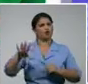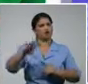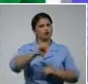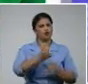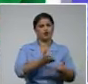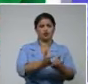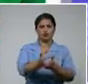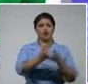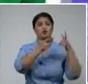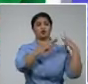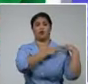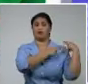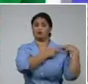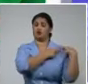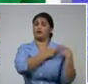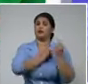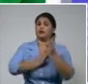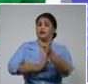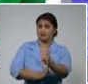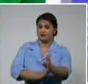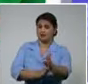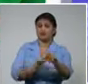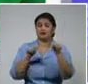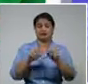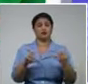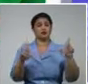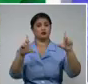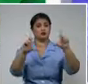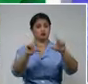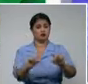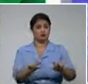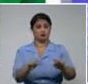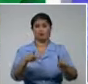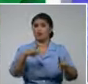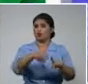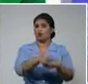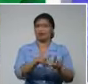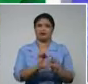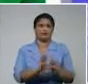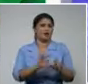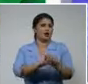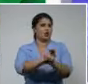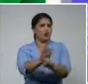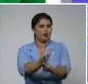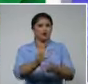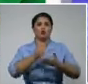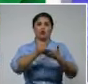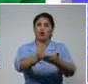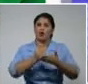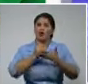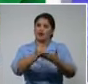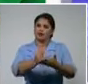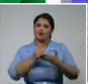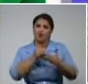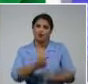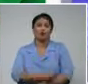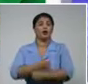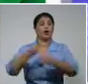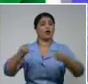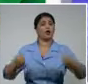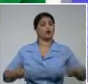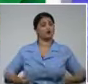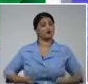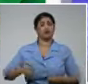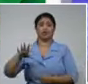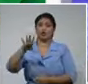reducir la afectación que está teniendo esta enfermedad en Cuba, y que, como yo dije, se ha ido incrementando en este grupo